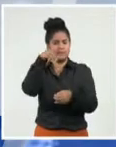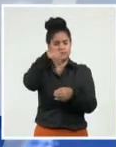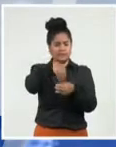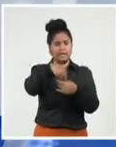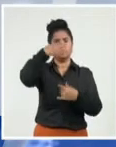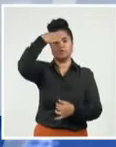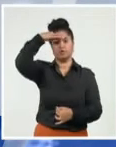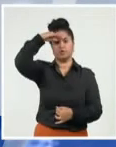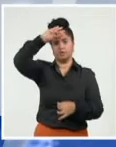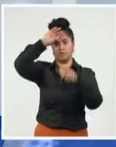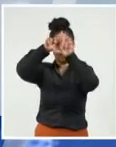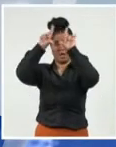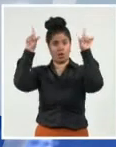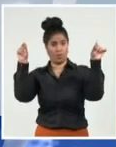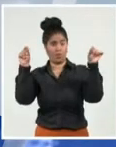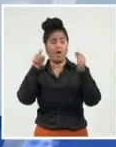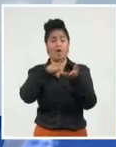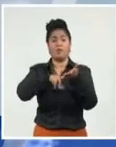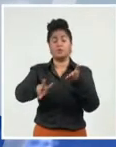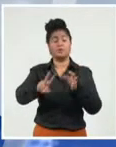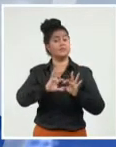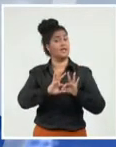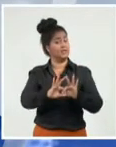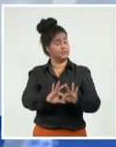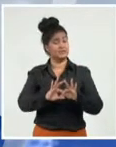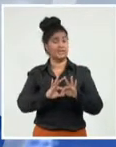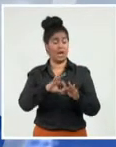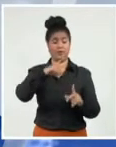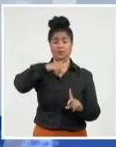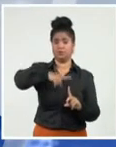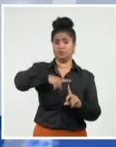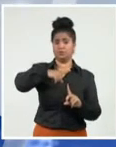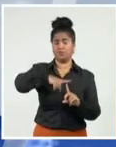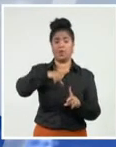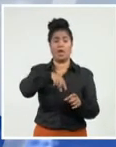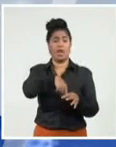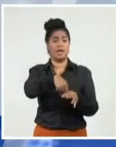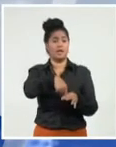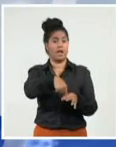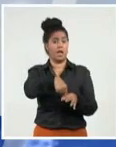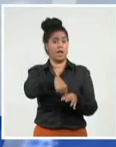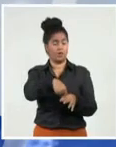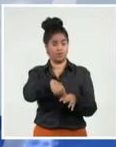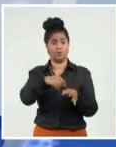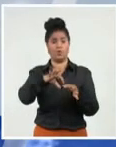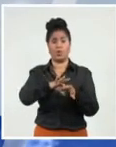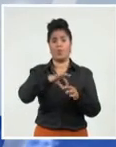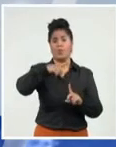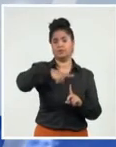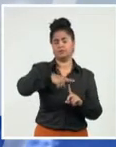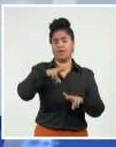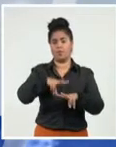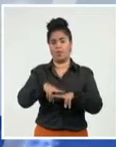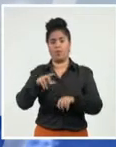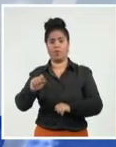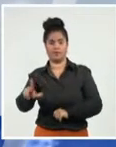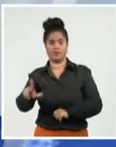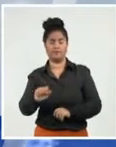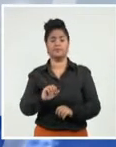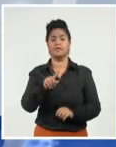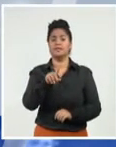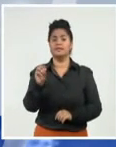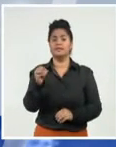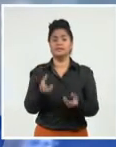en el país. Las provincias de mayor incidencia son Las Tunas, Isla de la Juventud, Guantánamo, Holguín, Cienfuegos y